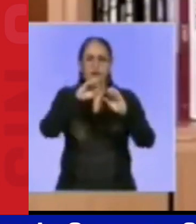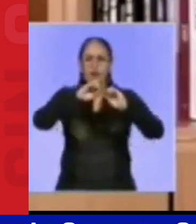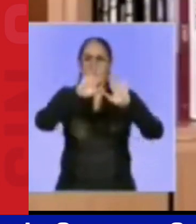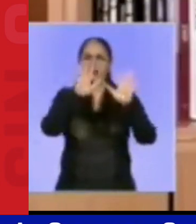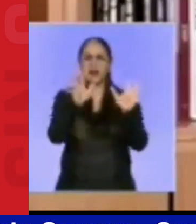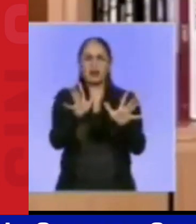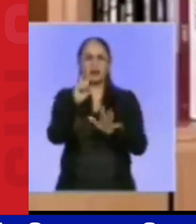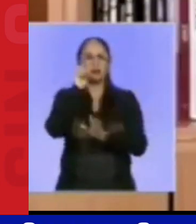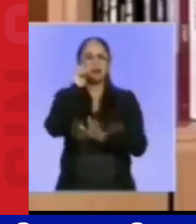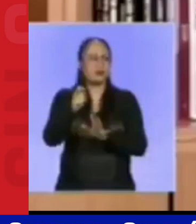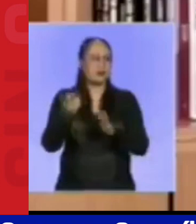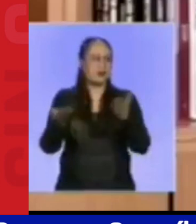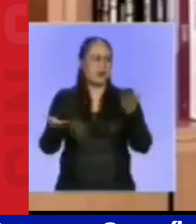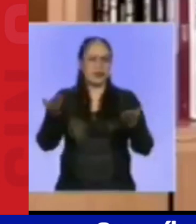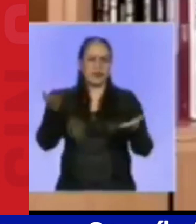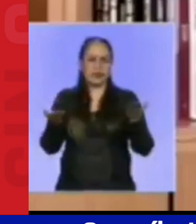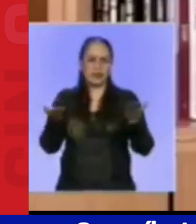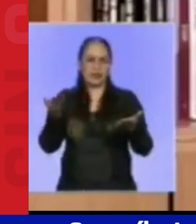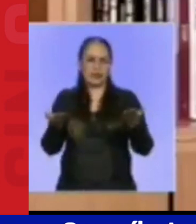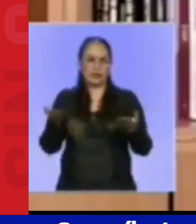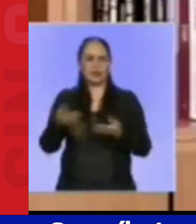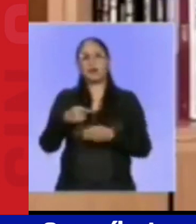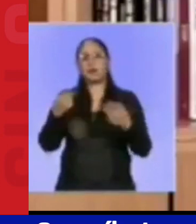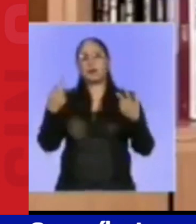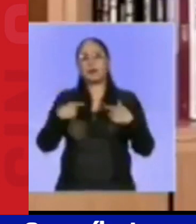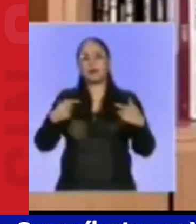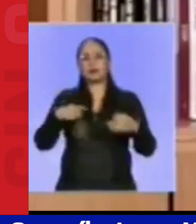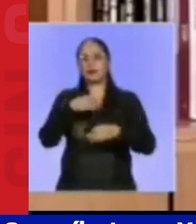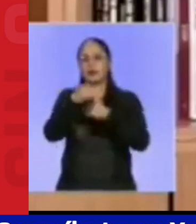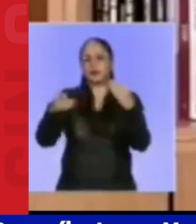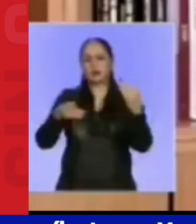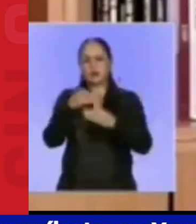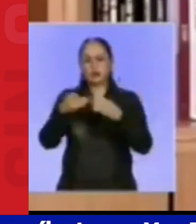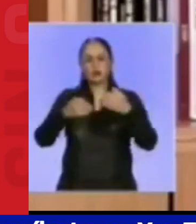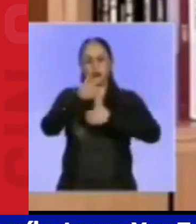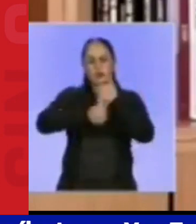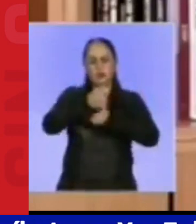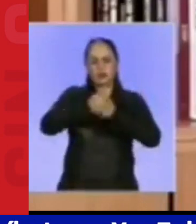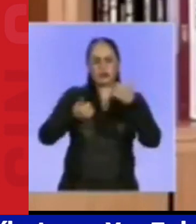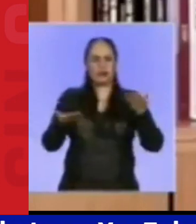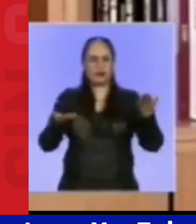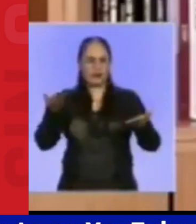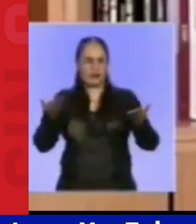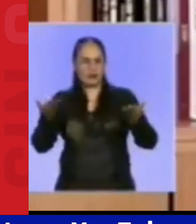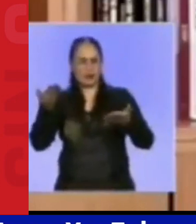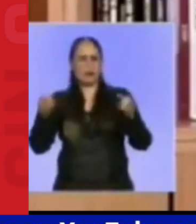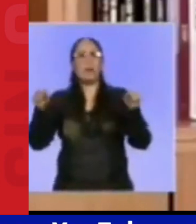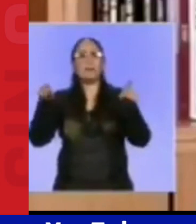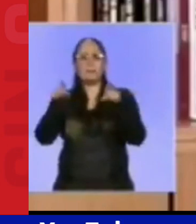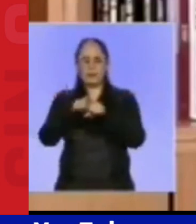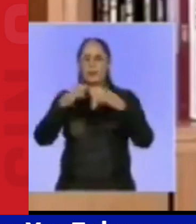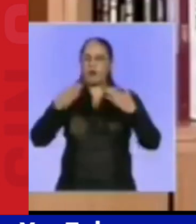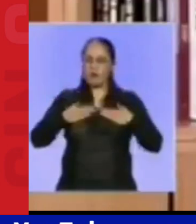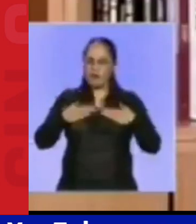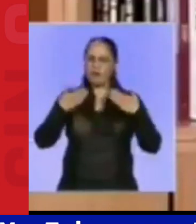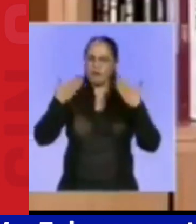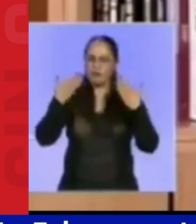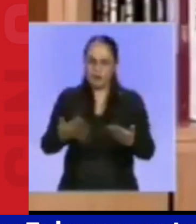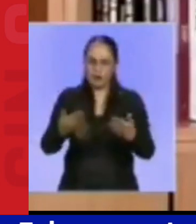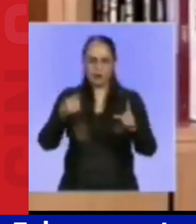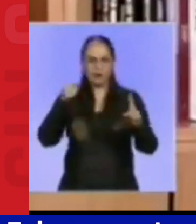claro de generar equilibrio, balance entre todos los contendientes y buscar la certeza y la